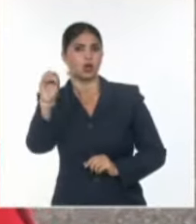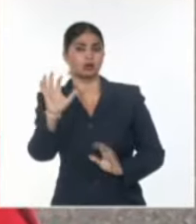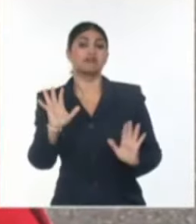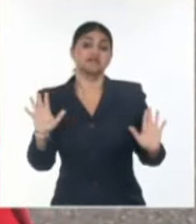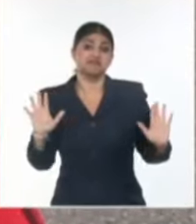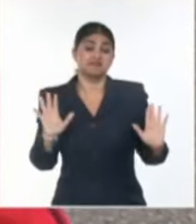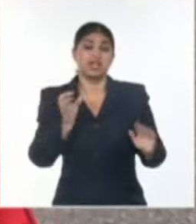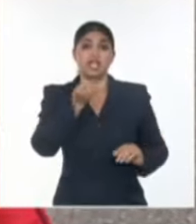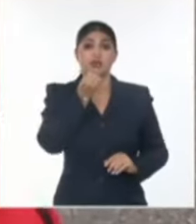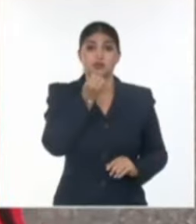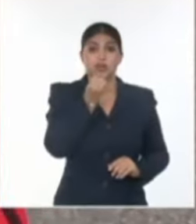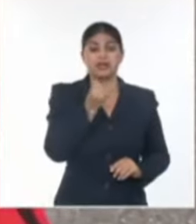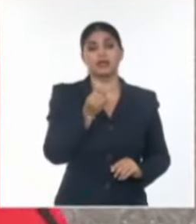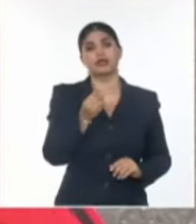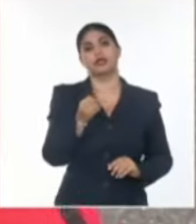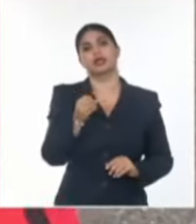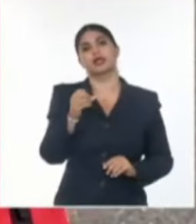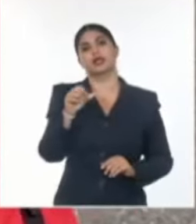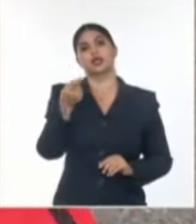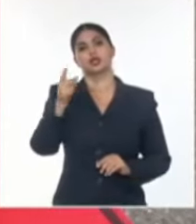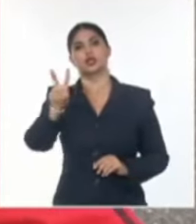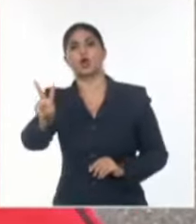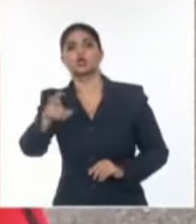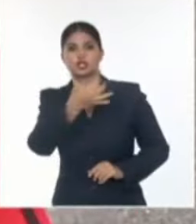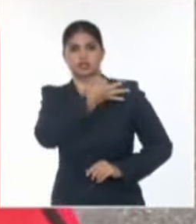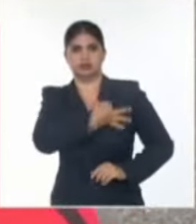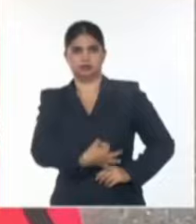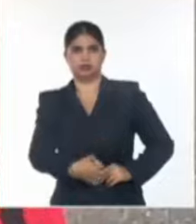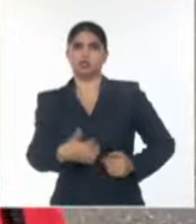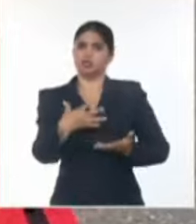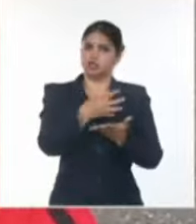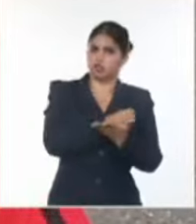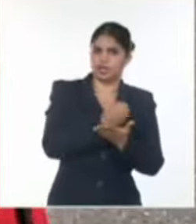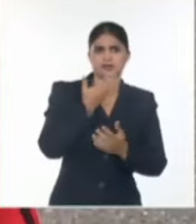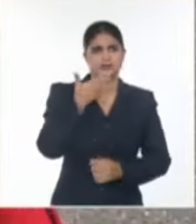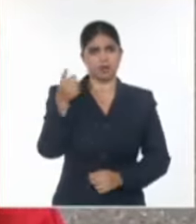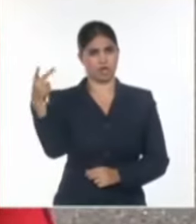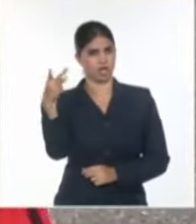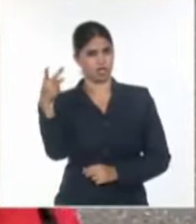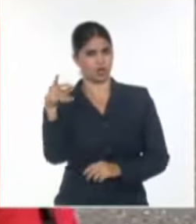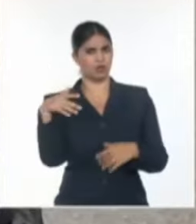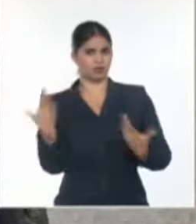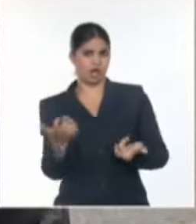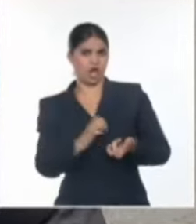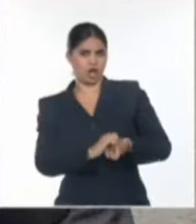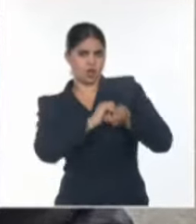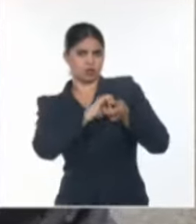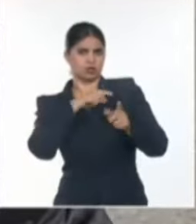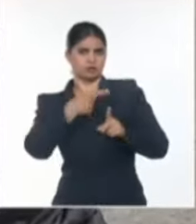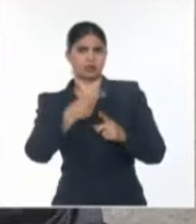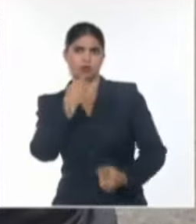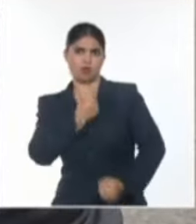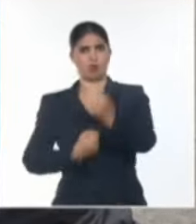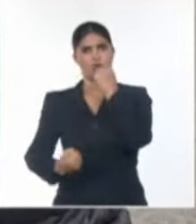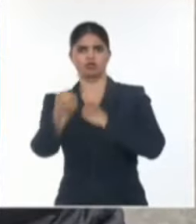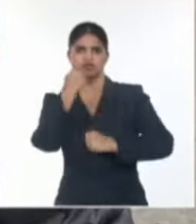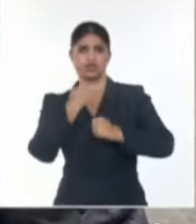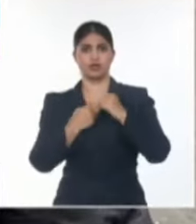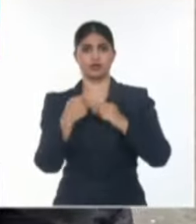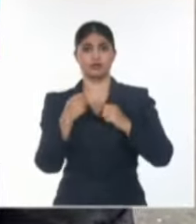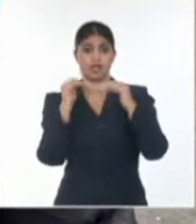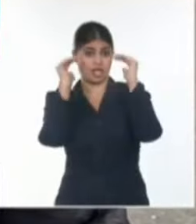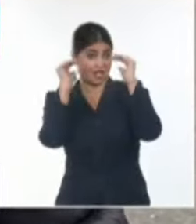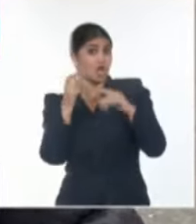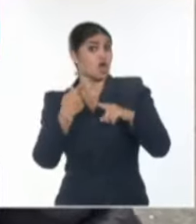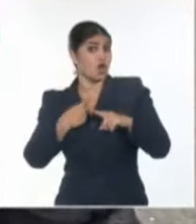medallas en el total. Por ahí, por supuesto, con la lucha, con el boxeo, con el canotaje, el atletismo. De cumplirse los pronósticos de los